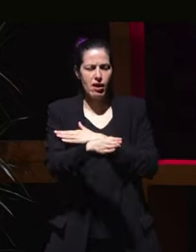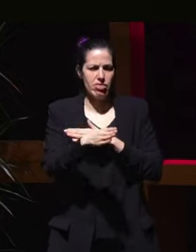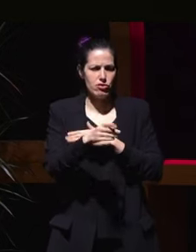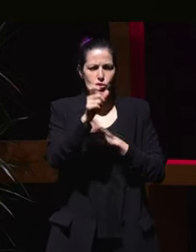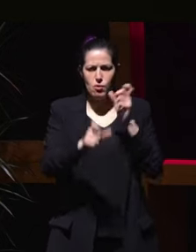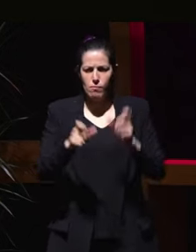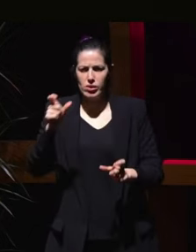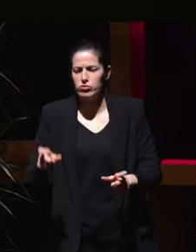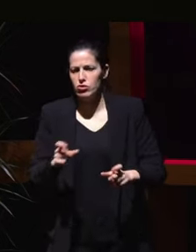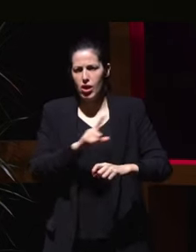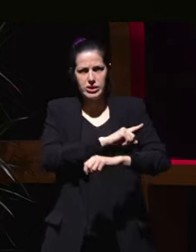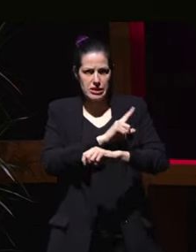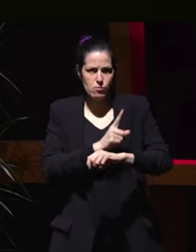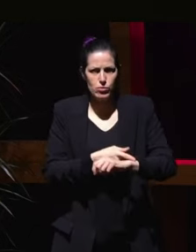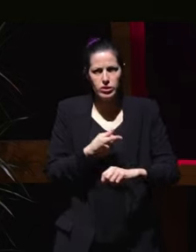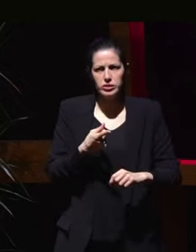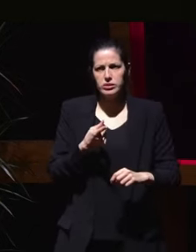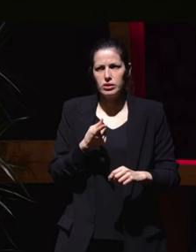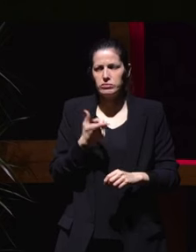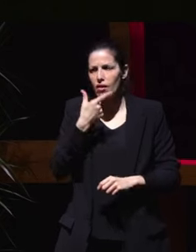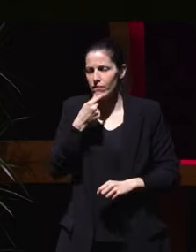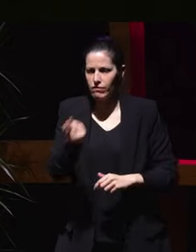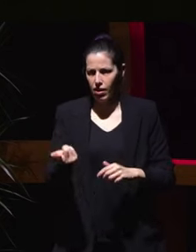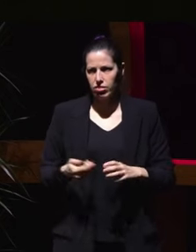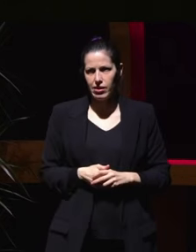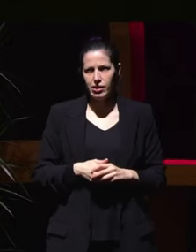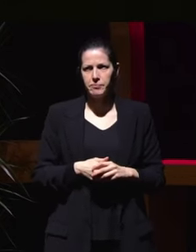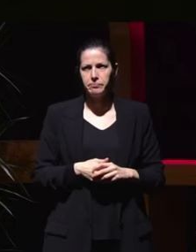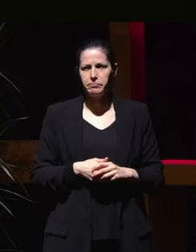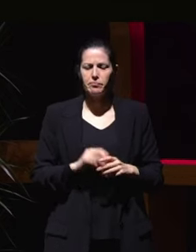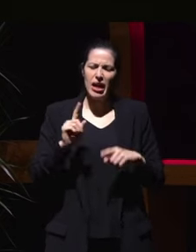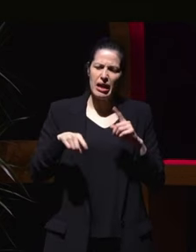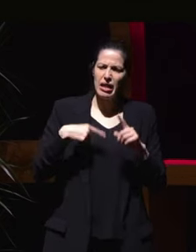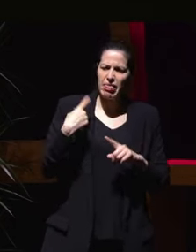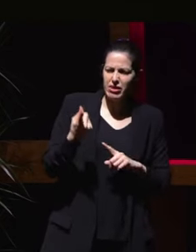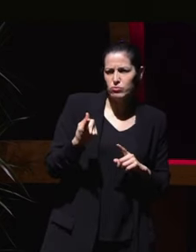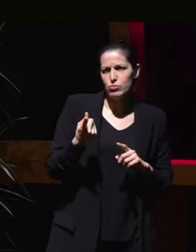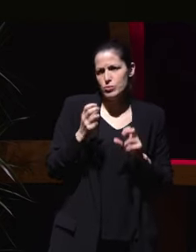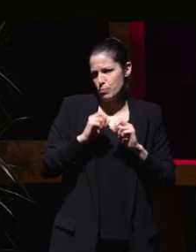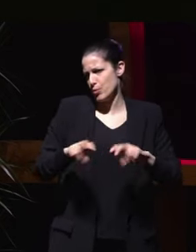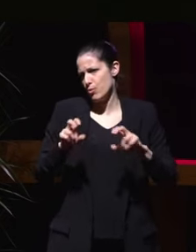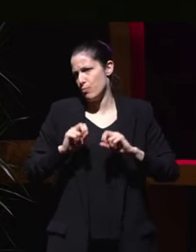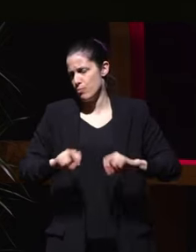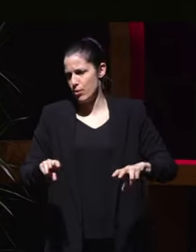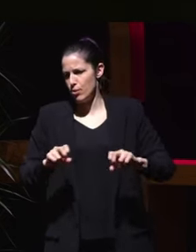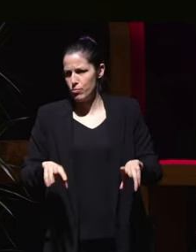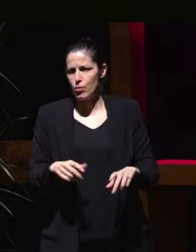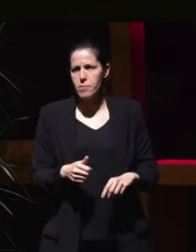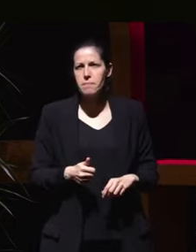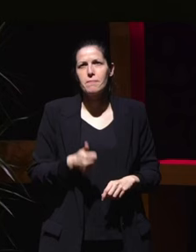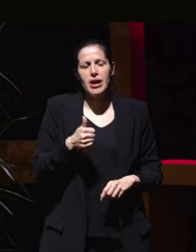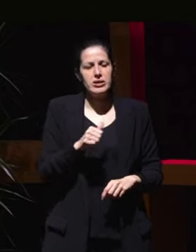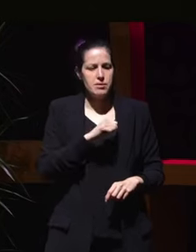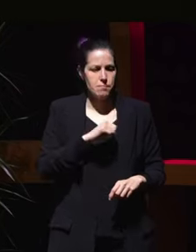acaba de convertirse nun auténtico búnker, co que tes pouca relación cos xogadores, cos adestradores, todo está moi personalizado